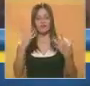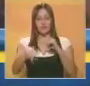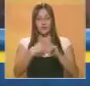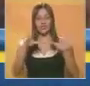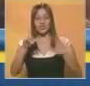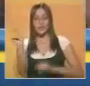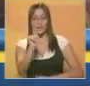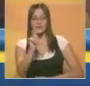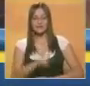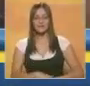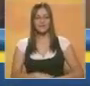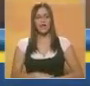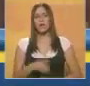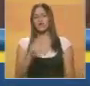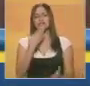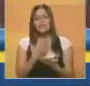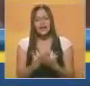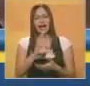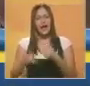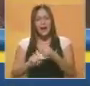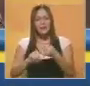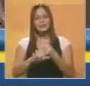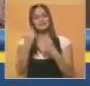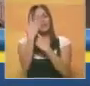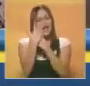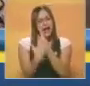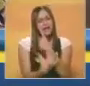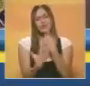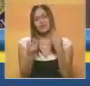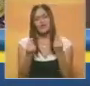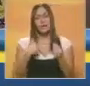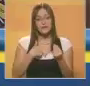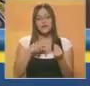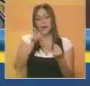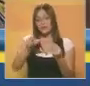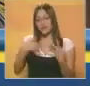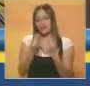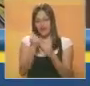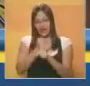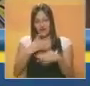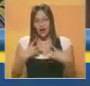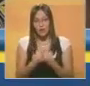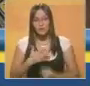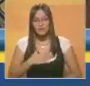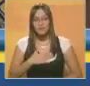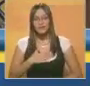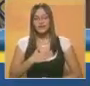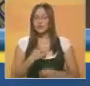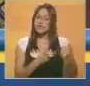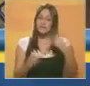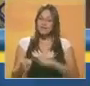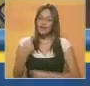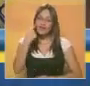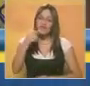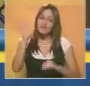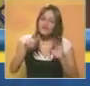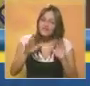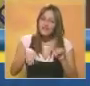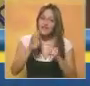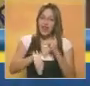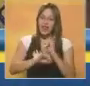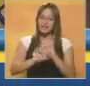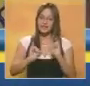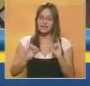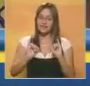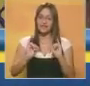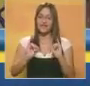10 meses. Y que nada, muchísimas gracias por el apoyo, por el cariño que nos dieron a mí y a mis compañeros en esta telenovela y los invito a que vean los capítulos finales y el